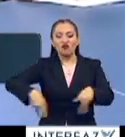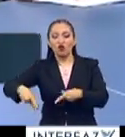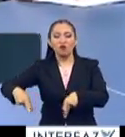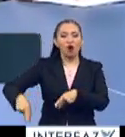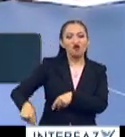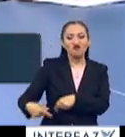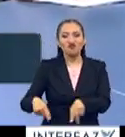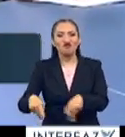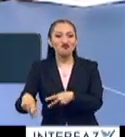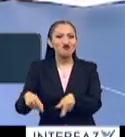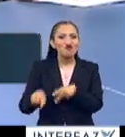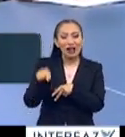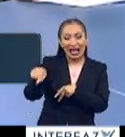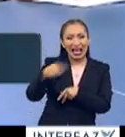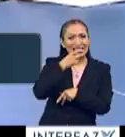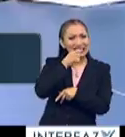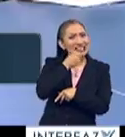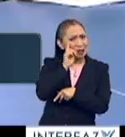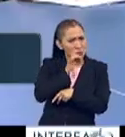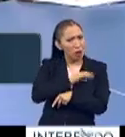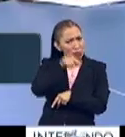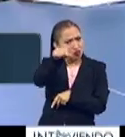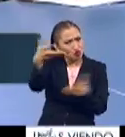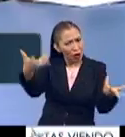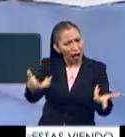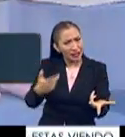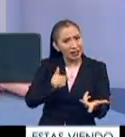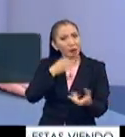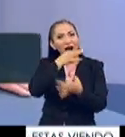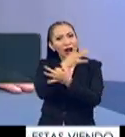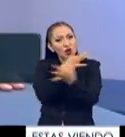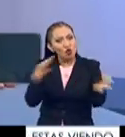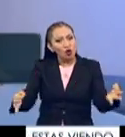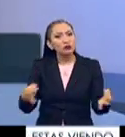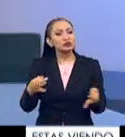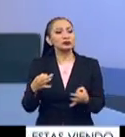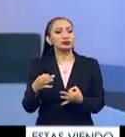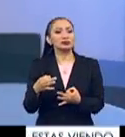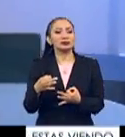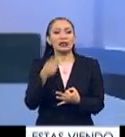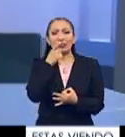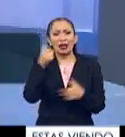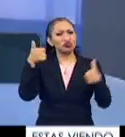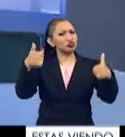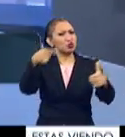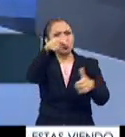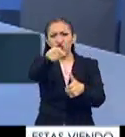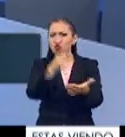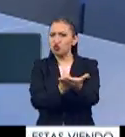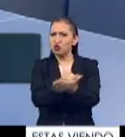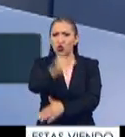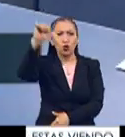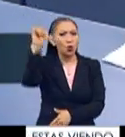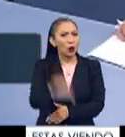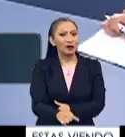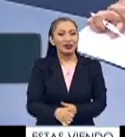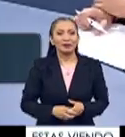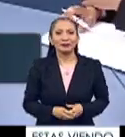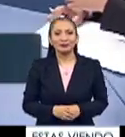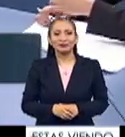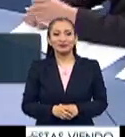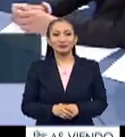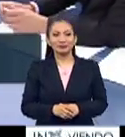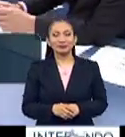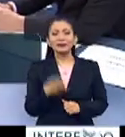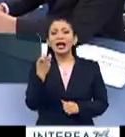con él y les digo a las niñas que sí pueden, y lo hago con un anuncio, o sea, digo, decídete, sí, claro, ya.